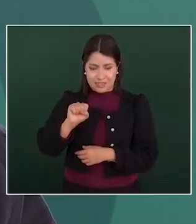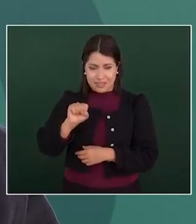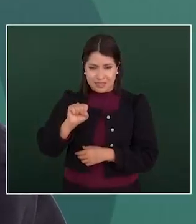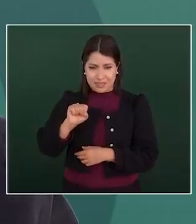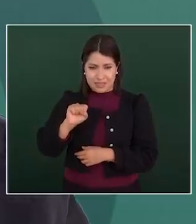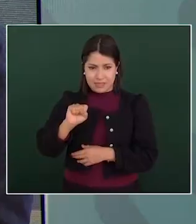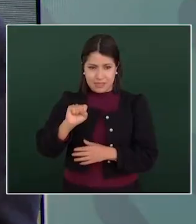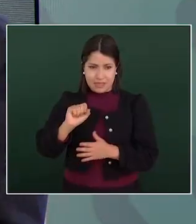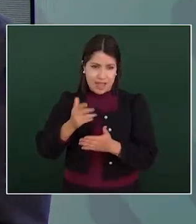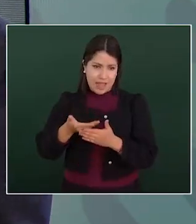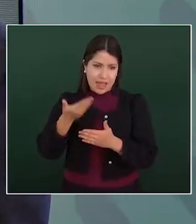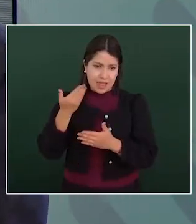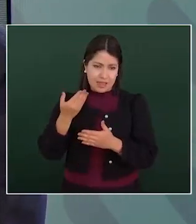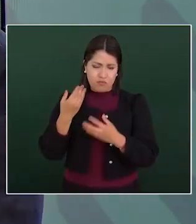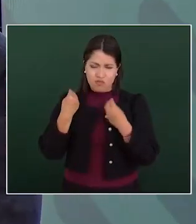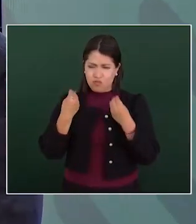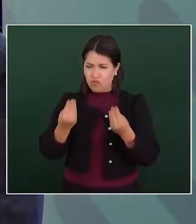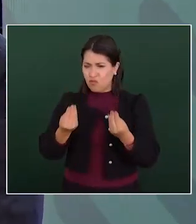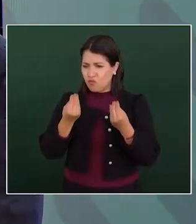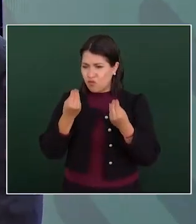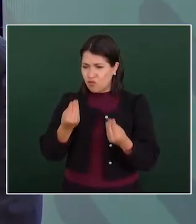muchísimos muertos